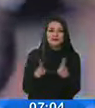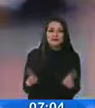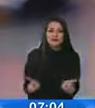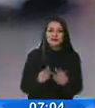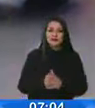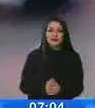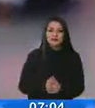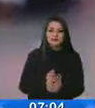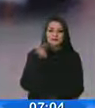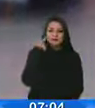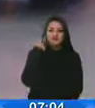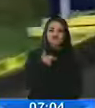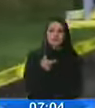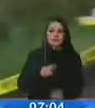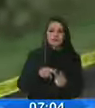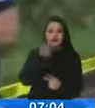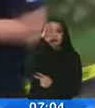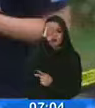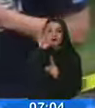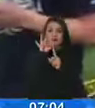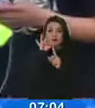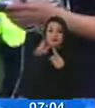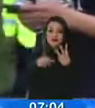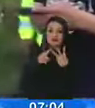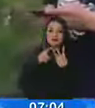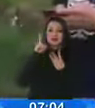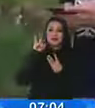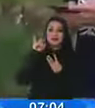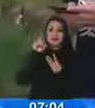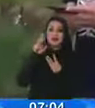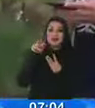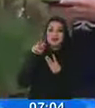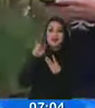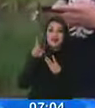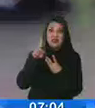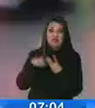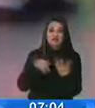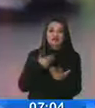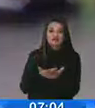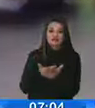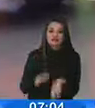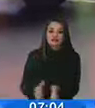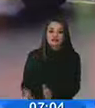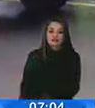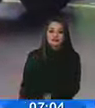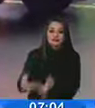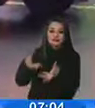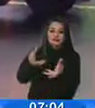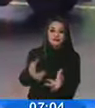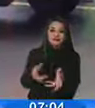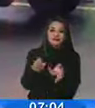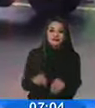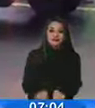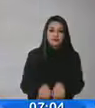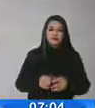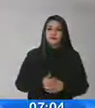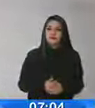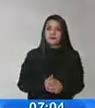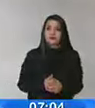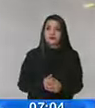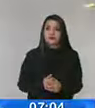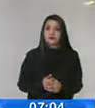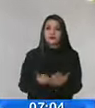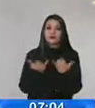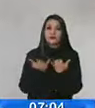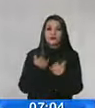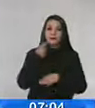Personal de la Fiscalía, Criminalística y DINASET llegaron hasta el lugar para poder realizar el levantamiento del cadáver. Estamos disponiendo de